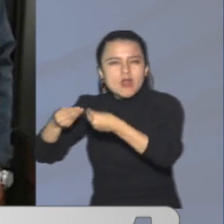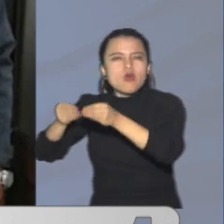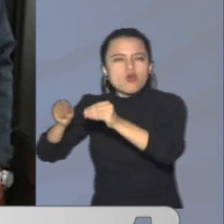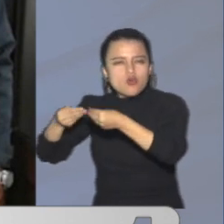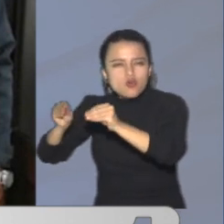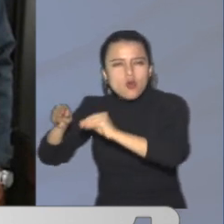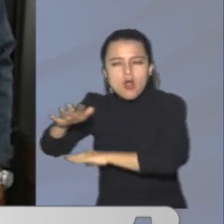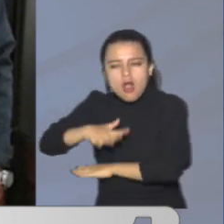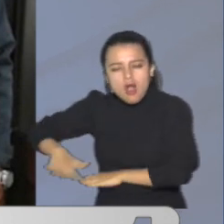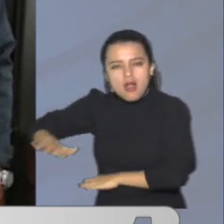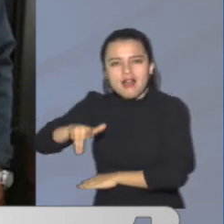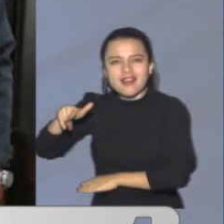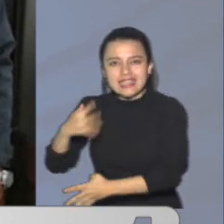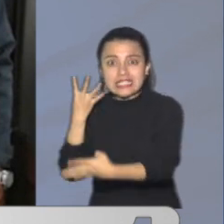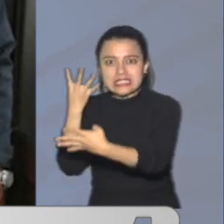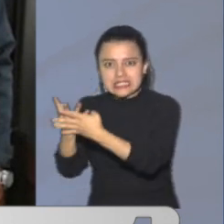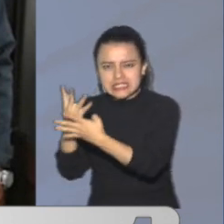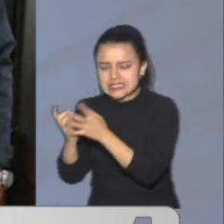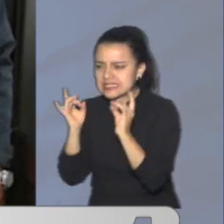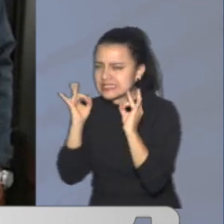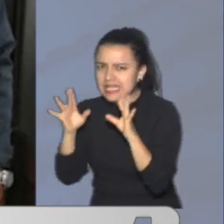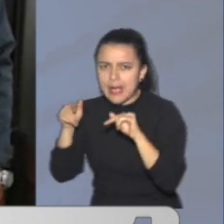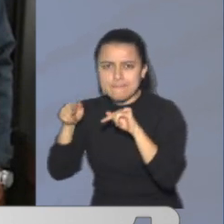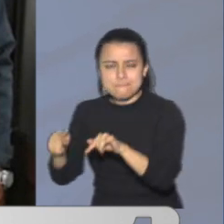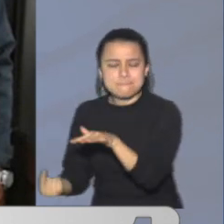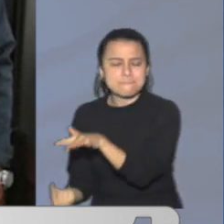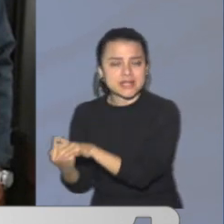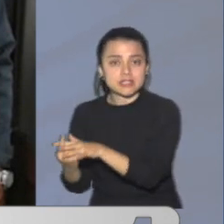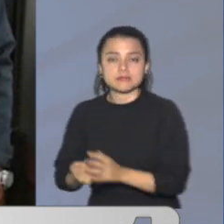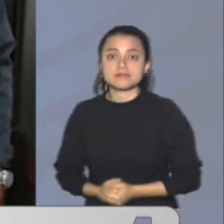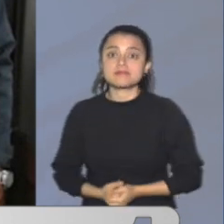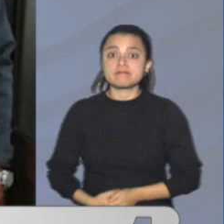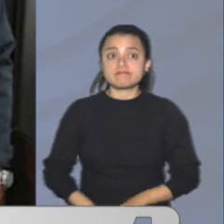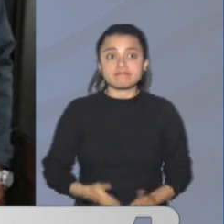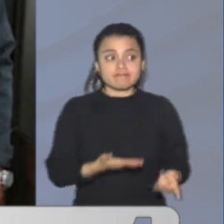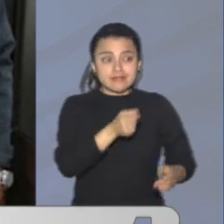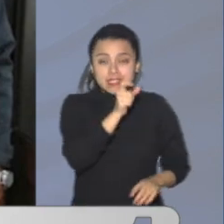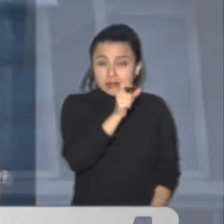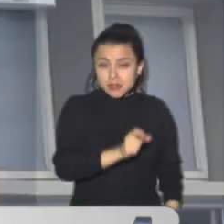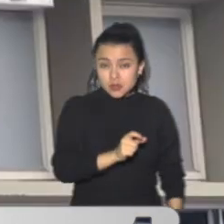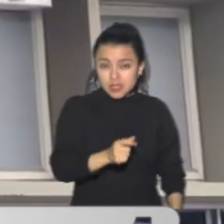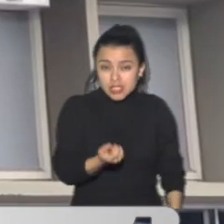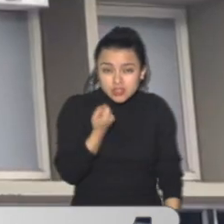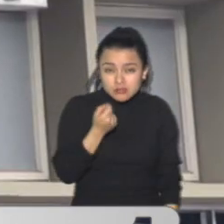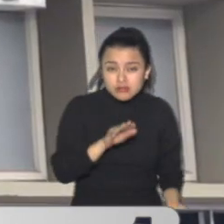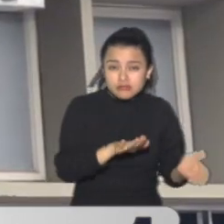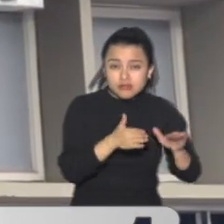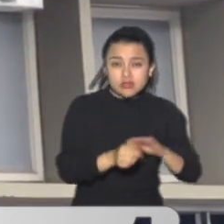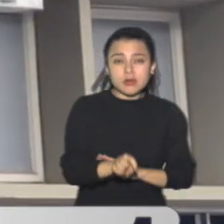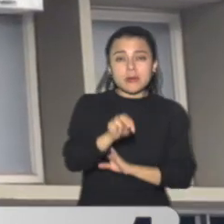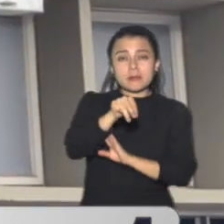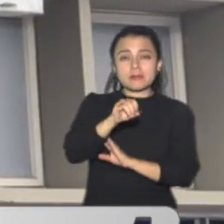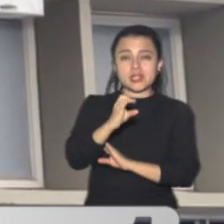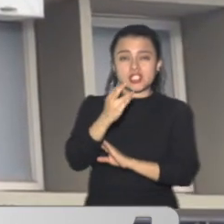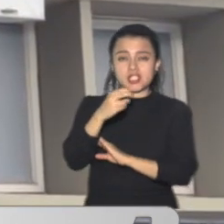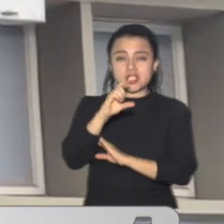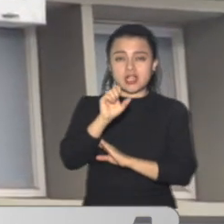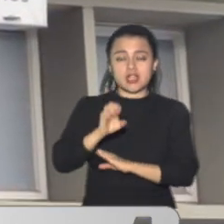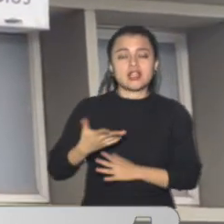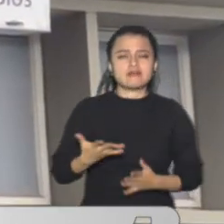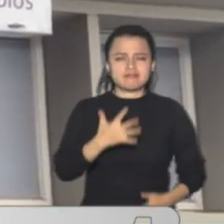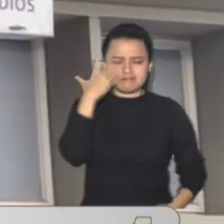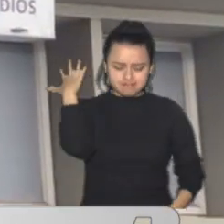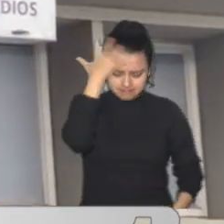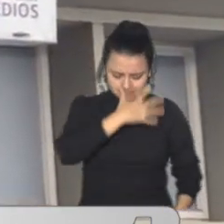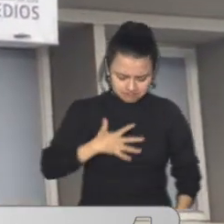ocurrido aquí en el departamento del valle del cauca la víctima reciente corresponde a michael alexander angola tenía quemaduras